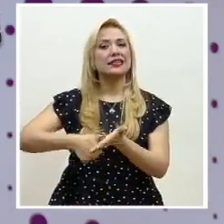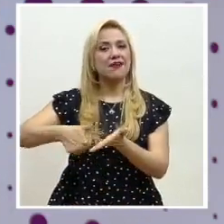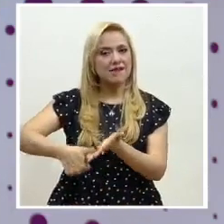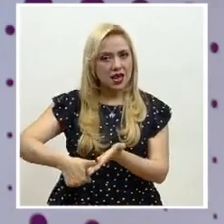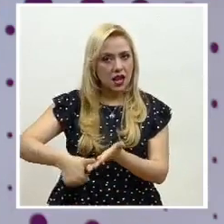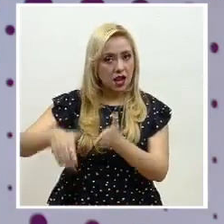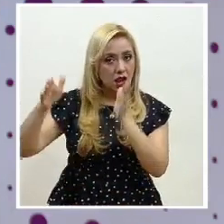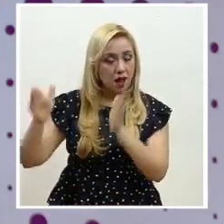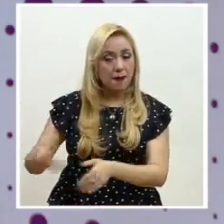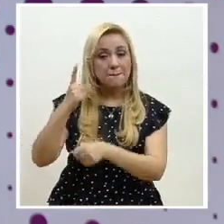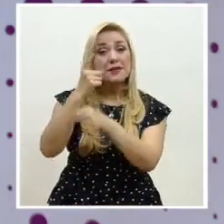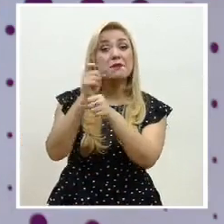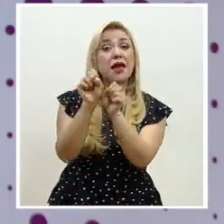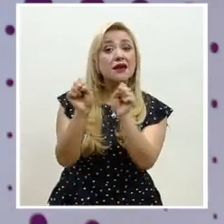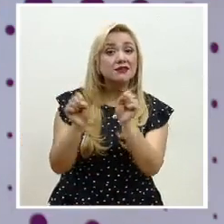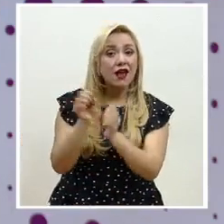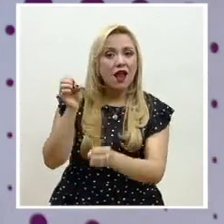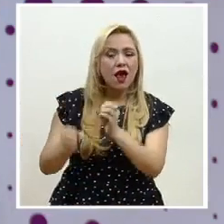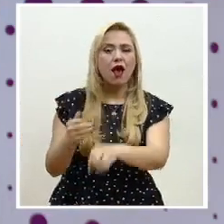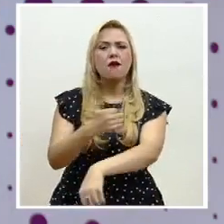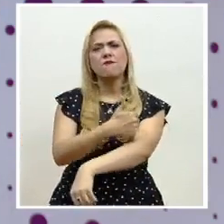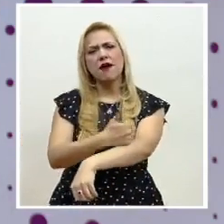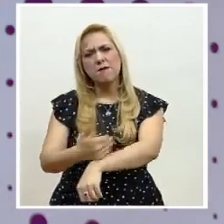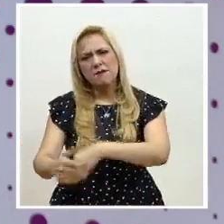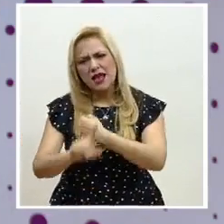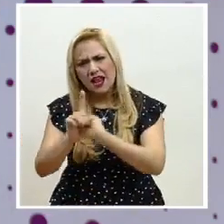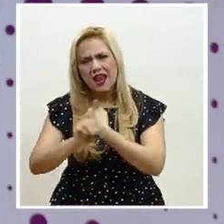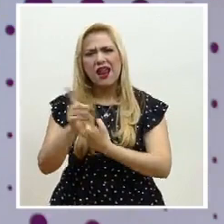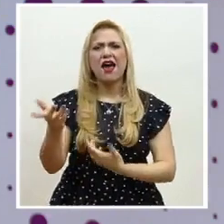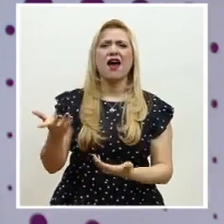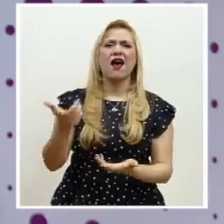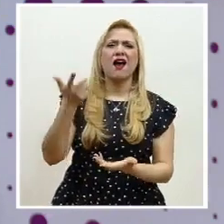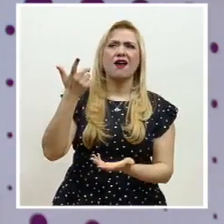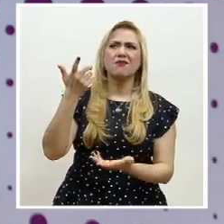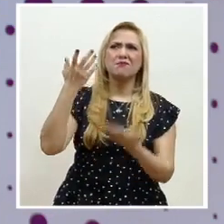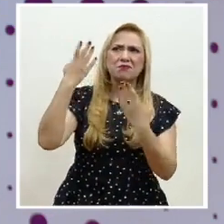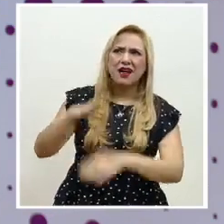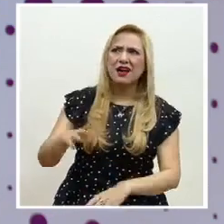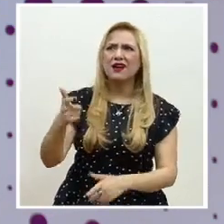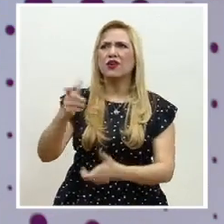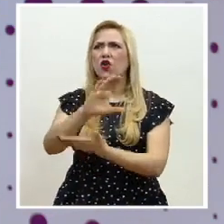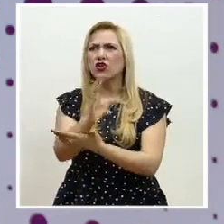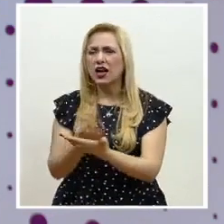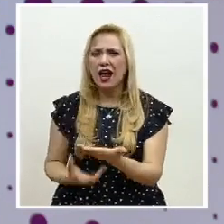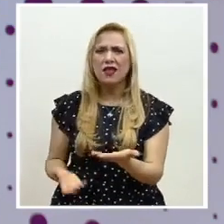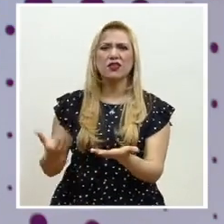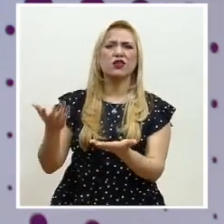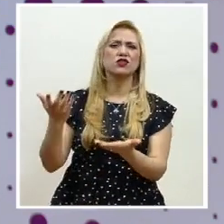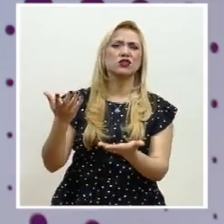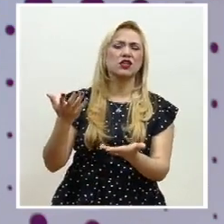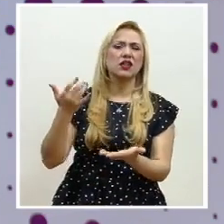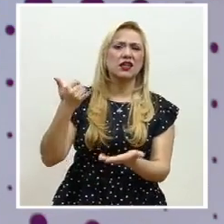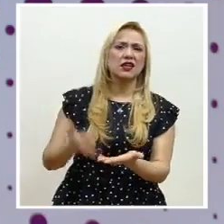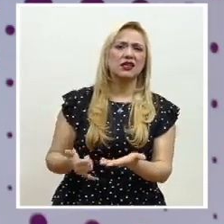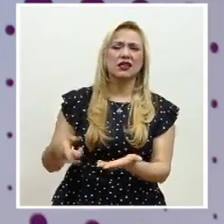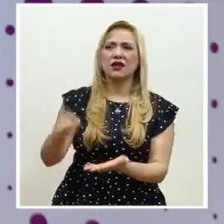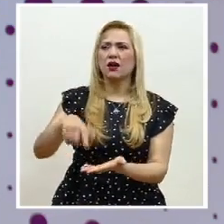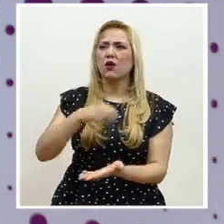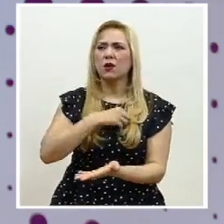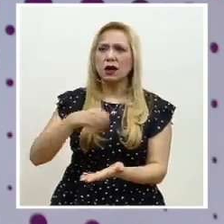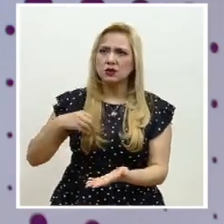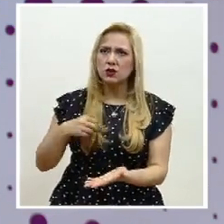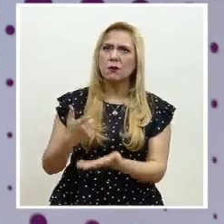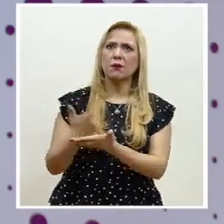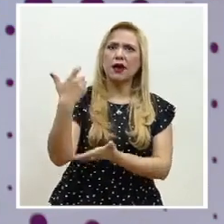lo que abarca, ¿no? La materia familiar, la materia mercantil, la materia contractual, ¿no? Lo propiamente de las obligaciones civiles, pero también la